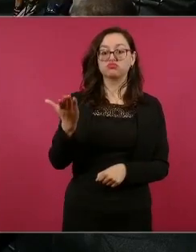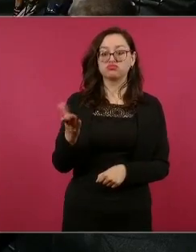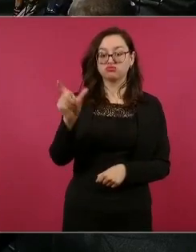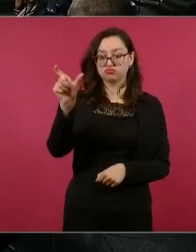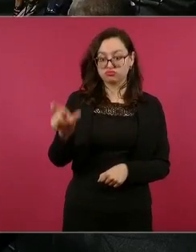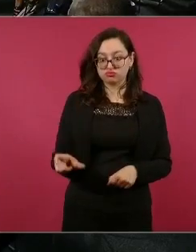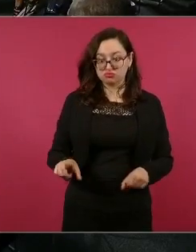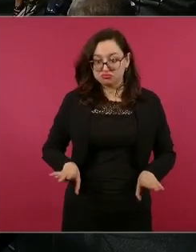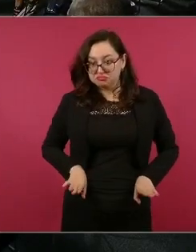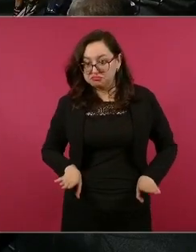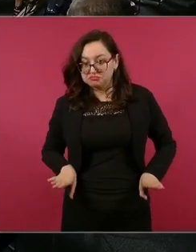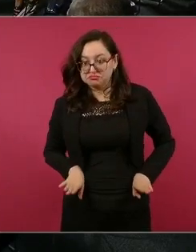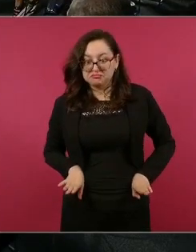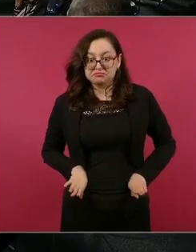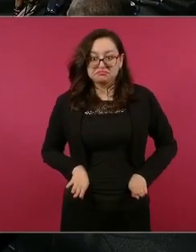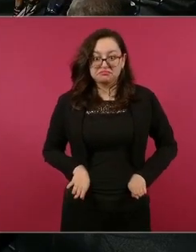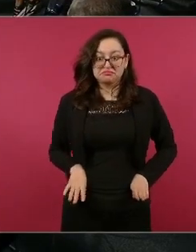como para